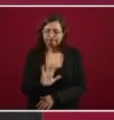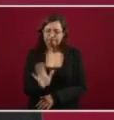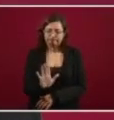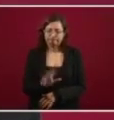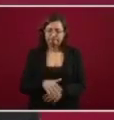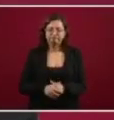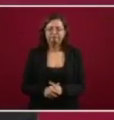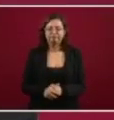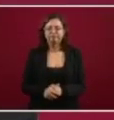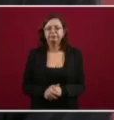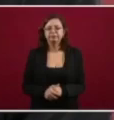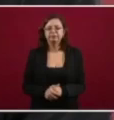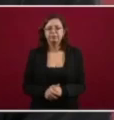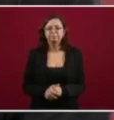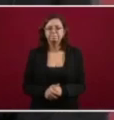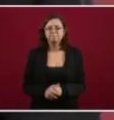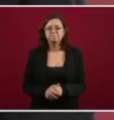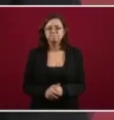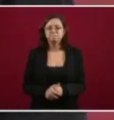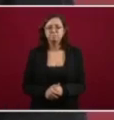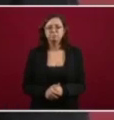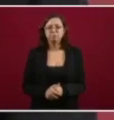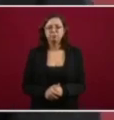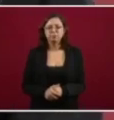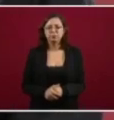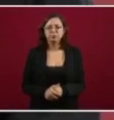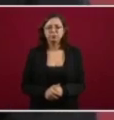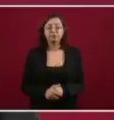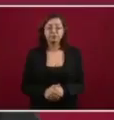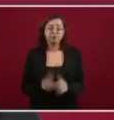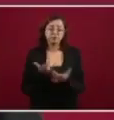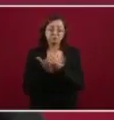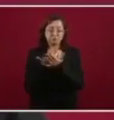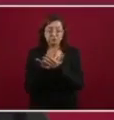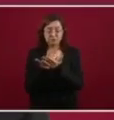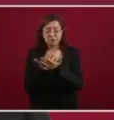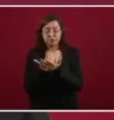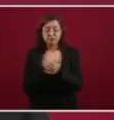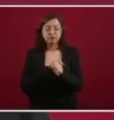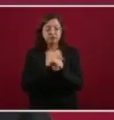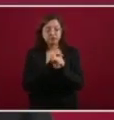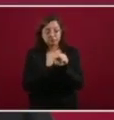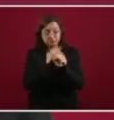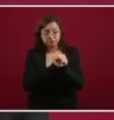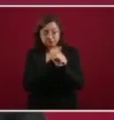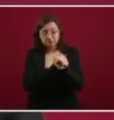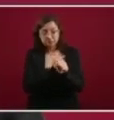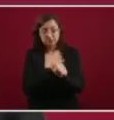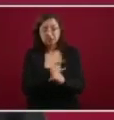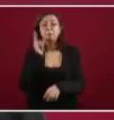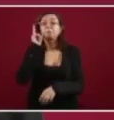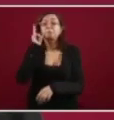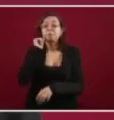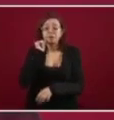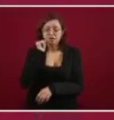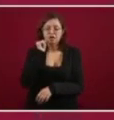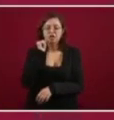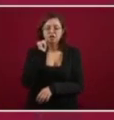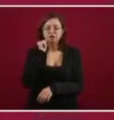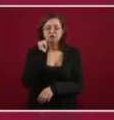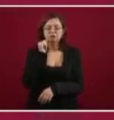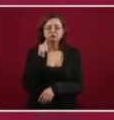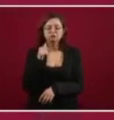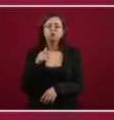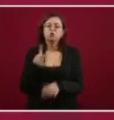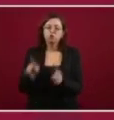imprudencia. Entonces, vamos a que se haga la investigación. Mañana volvemos a tratar el tema. Hoy mismo vamos